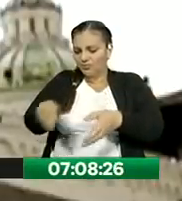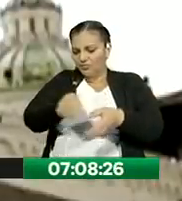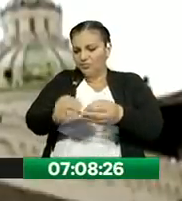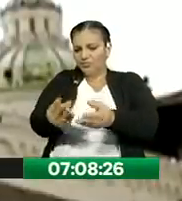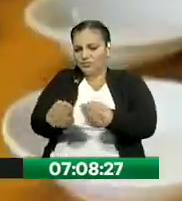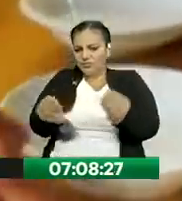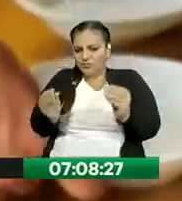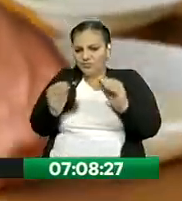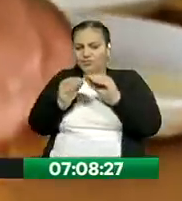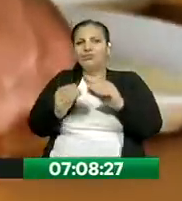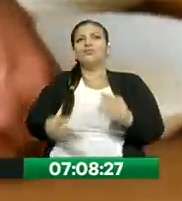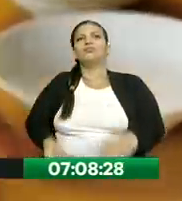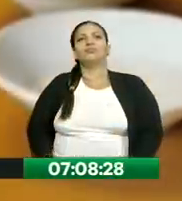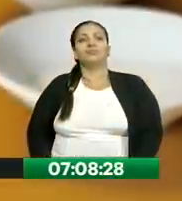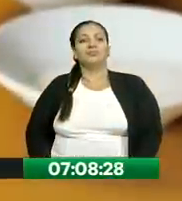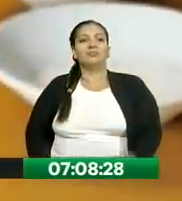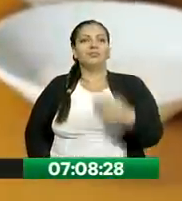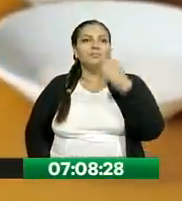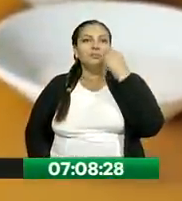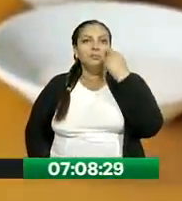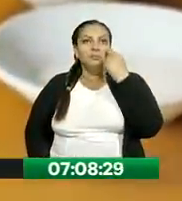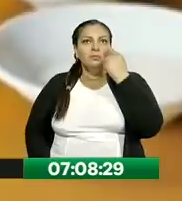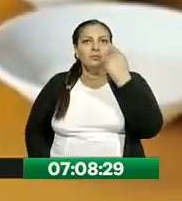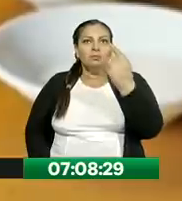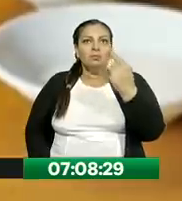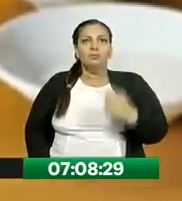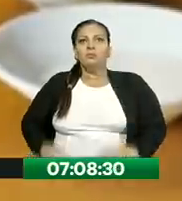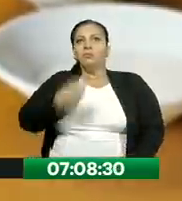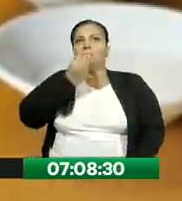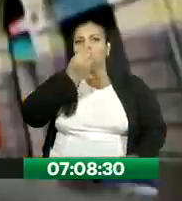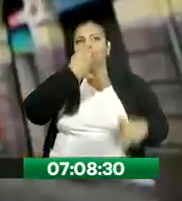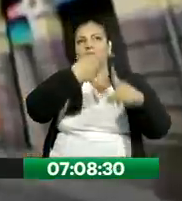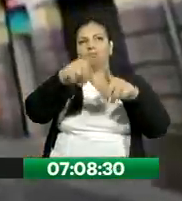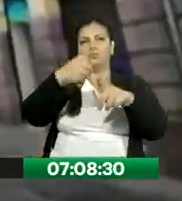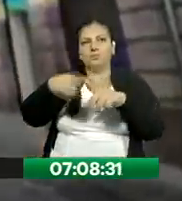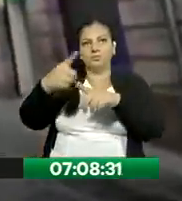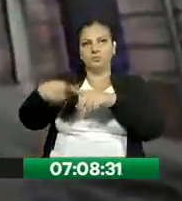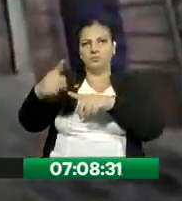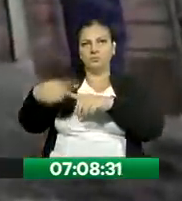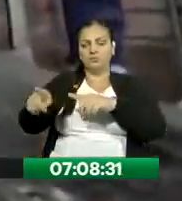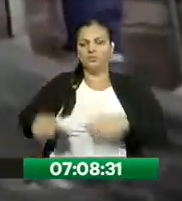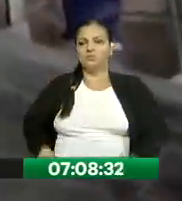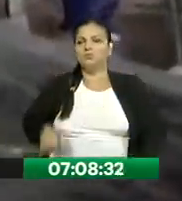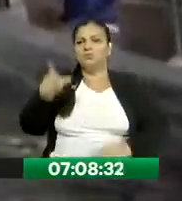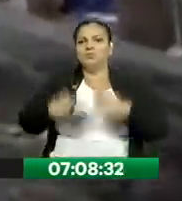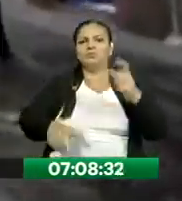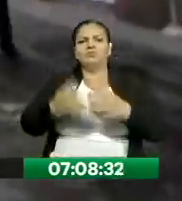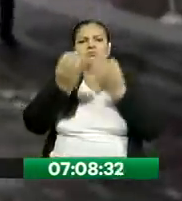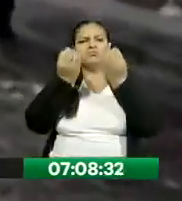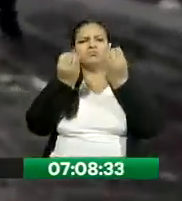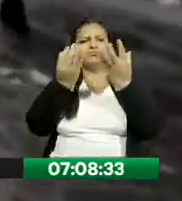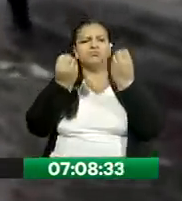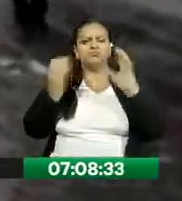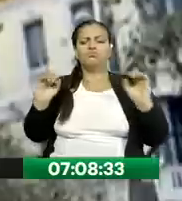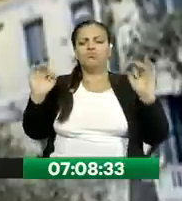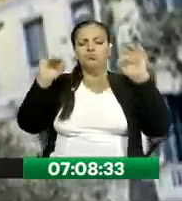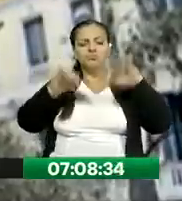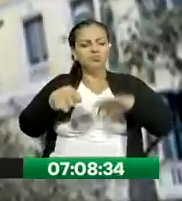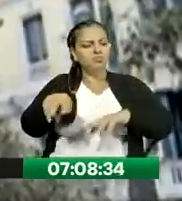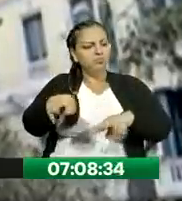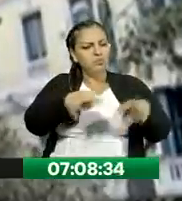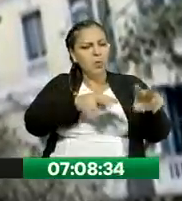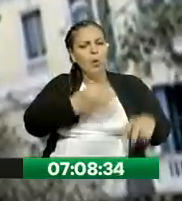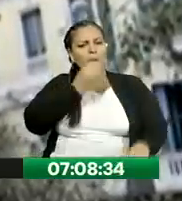cultura, junto a la gastronomía fabulosa, nos han merecido el reconocimiento de miles de propios y extraños. Situación suficiente